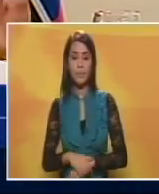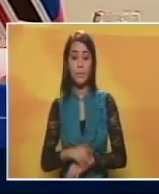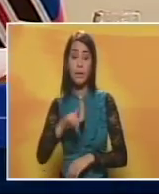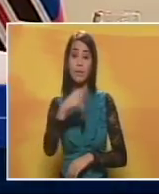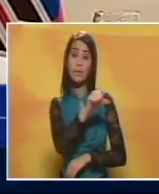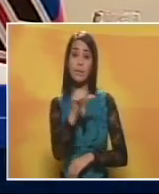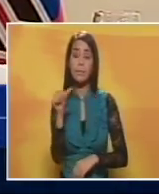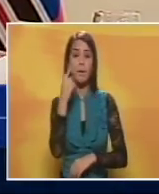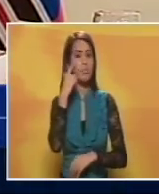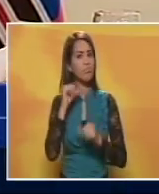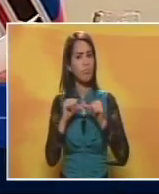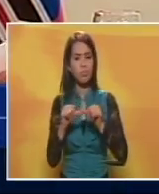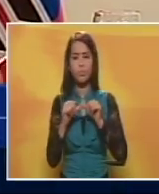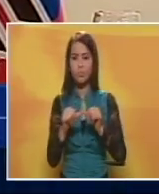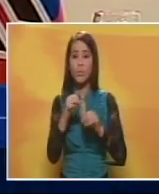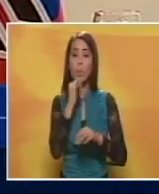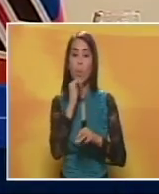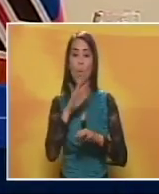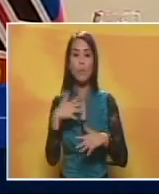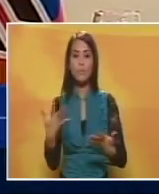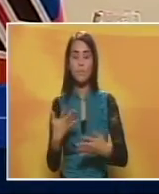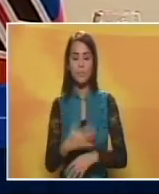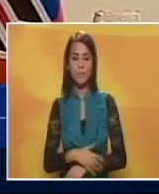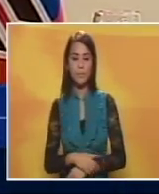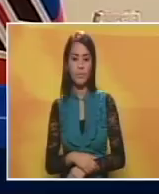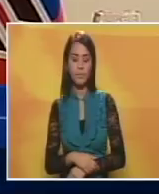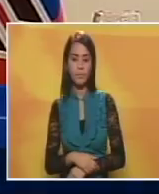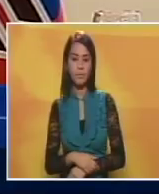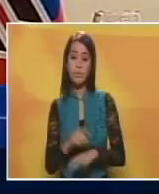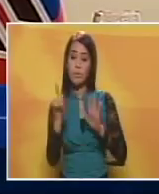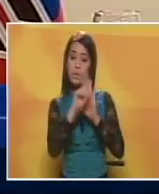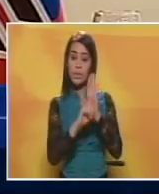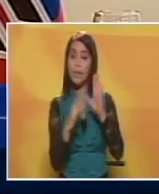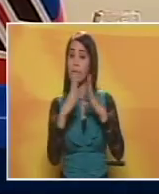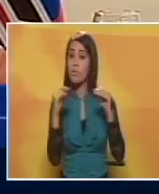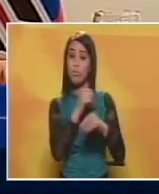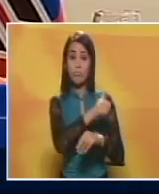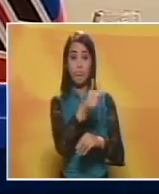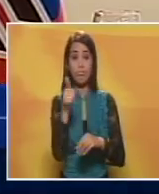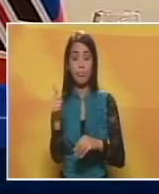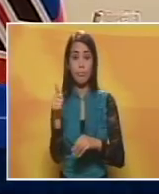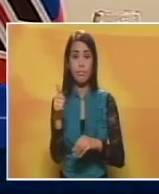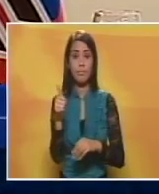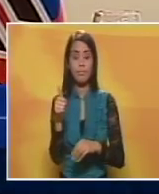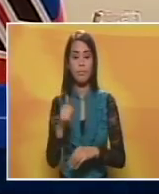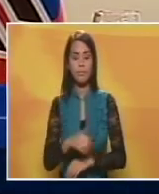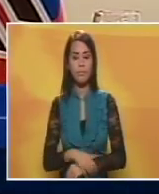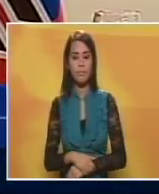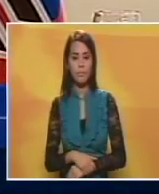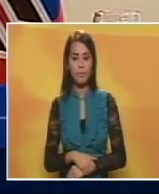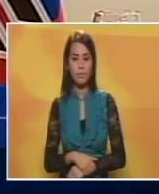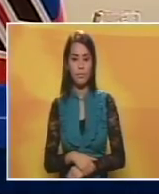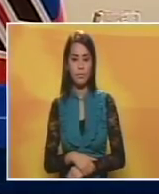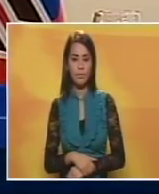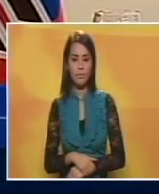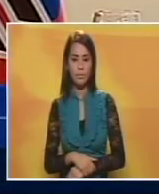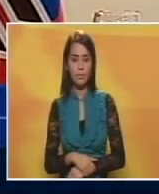a seguir informando en la medida que todas y cada una de las